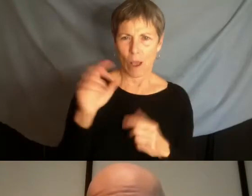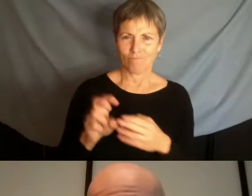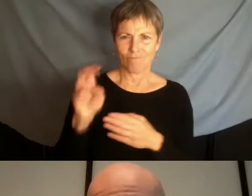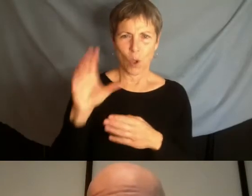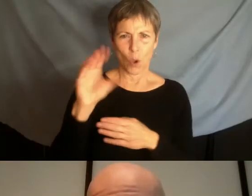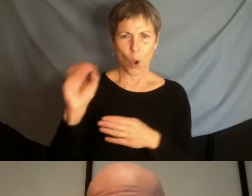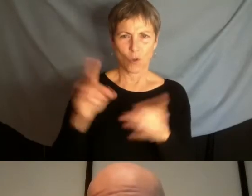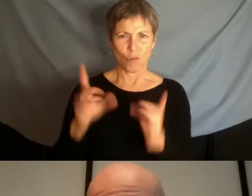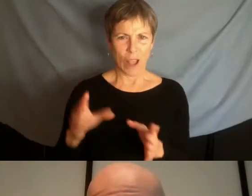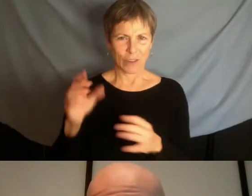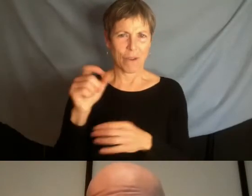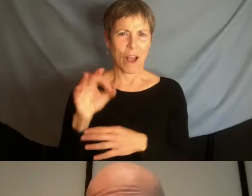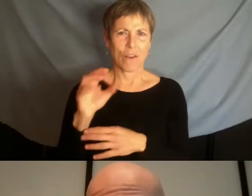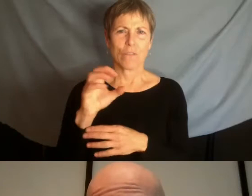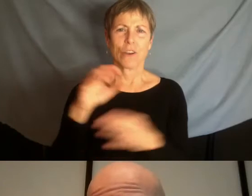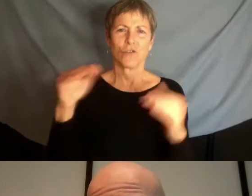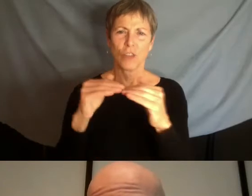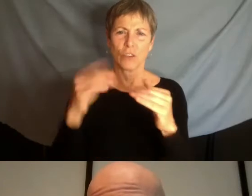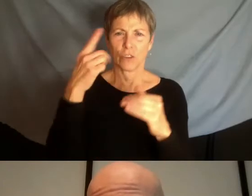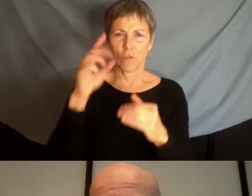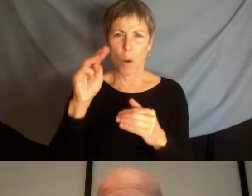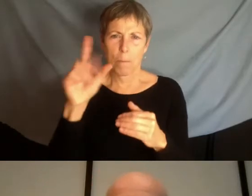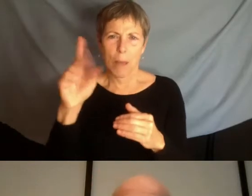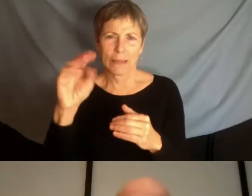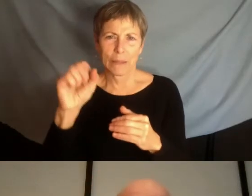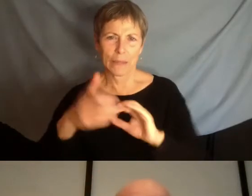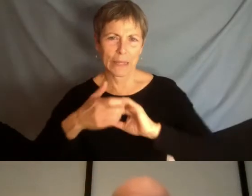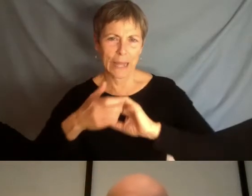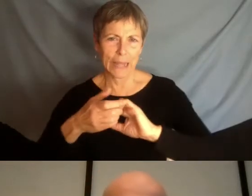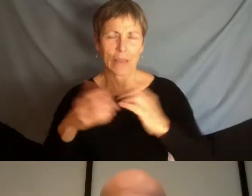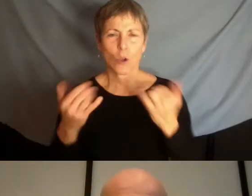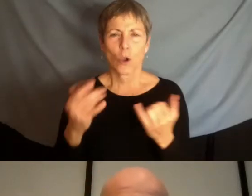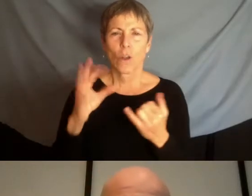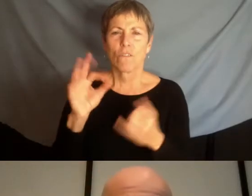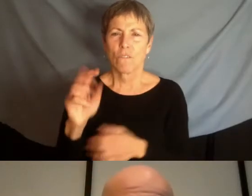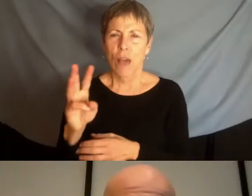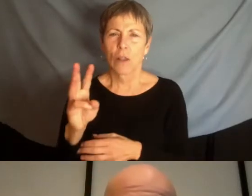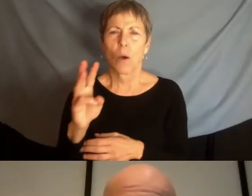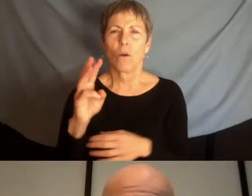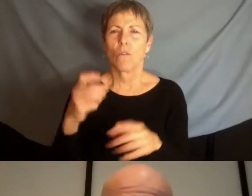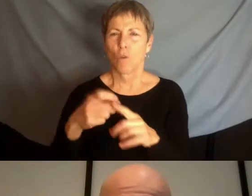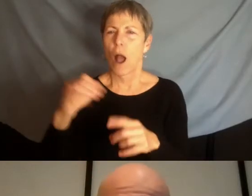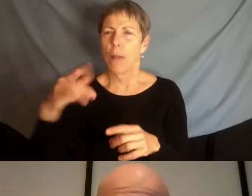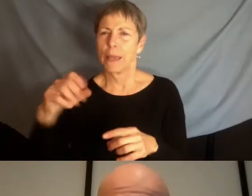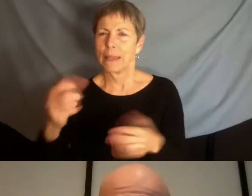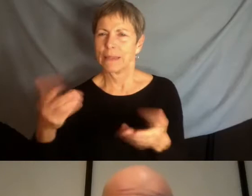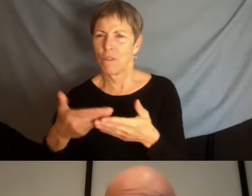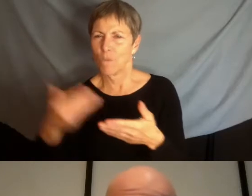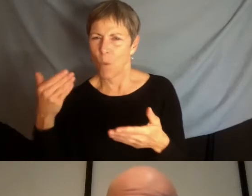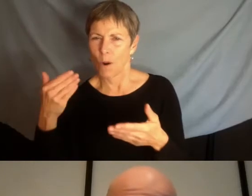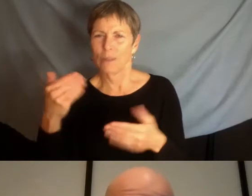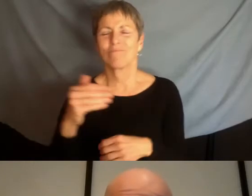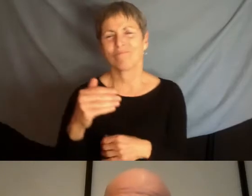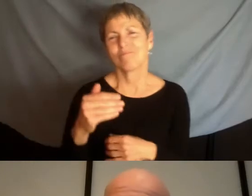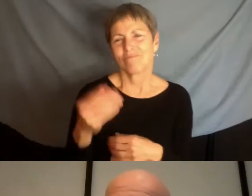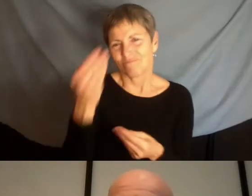la codirectora de Justice Removal Collective y creo que el fellow actual de IPS habló